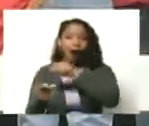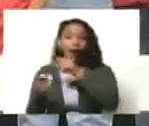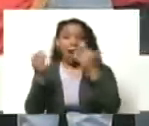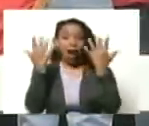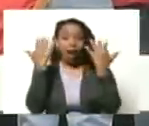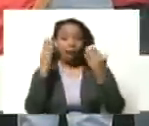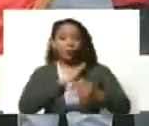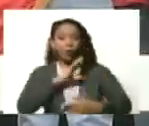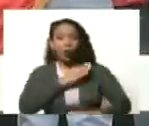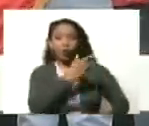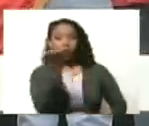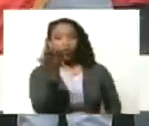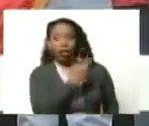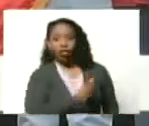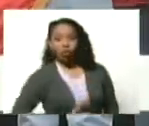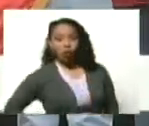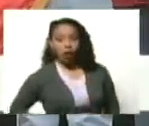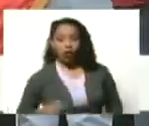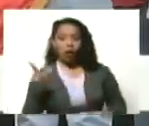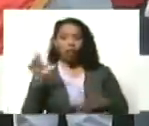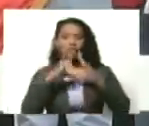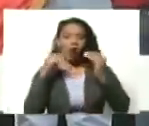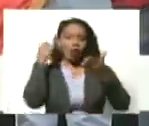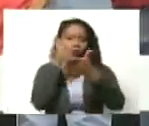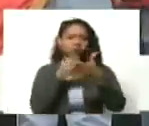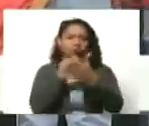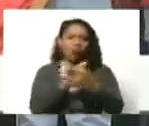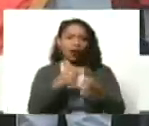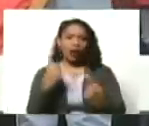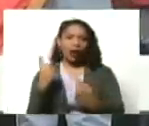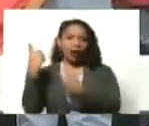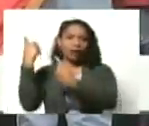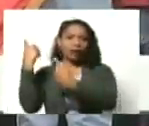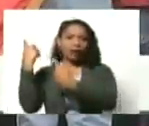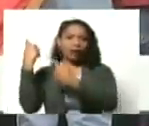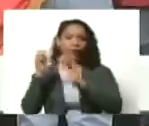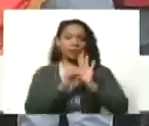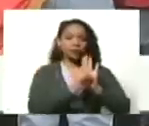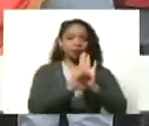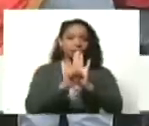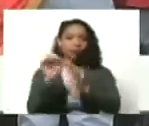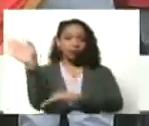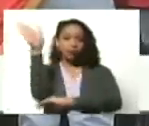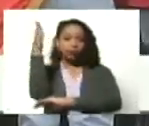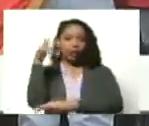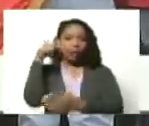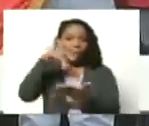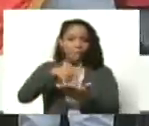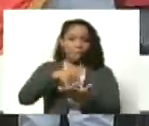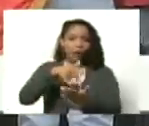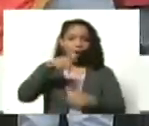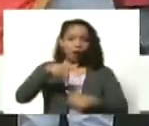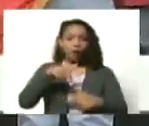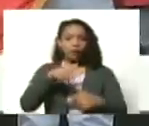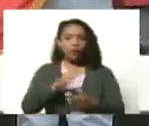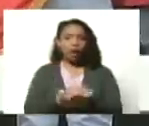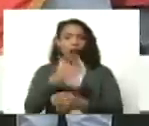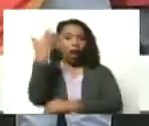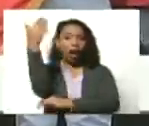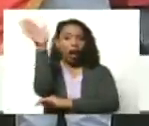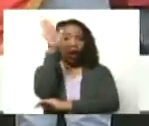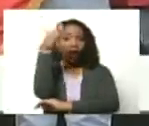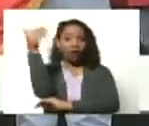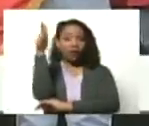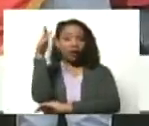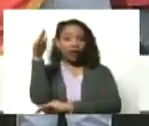manos para todas las batallas, esta batalla en Carabobo, estaban las banderas